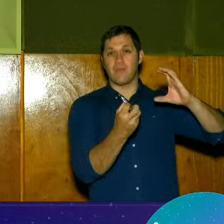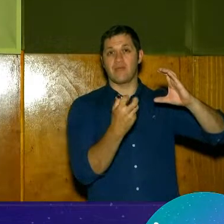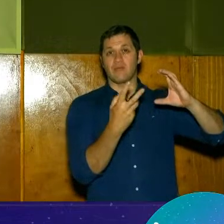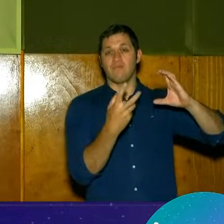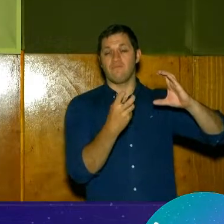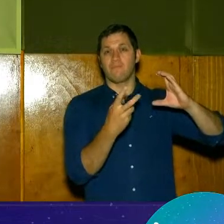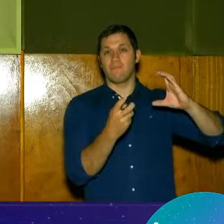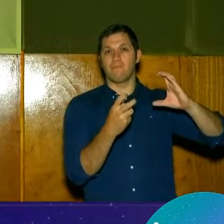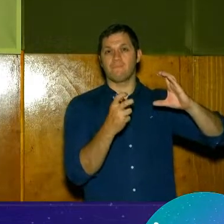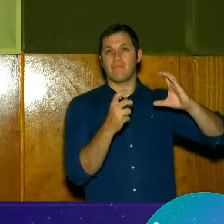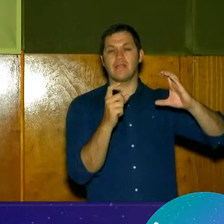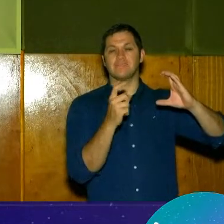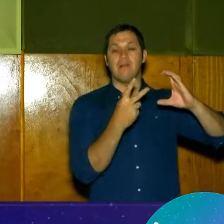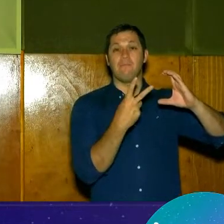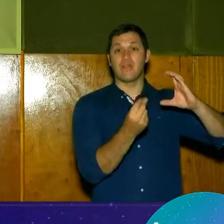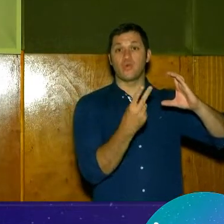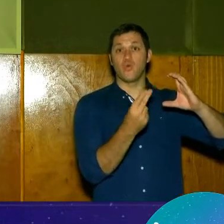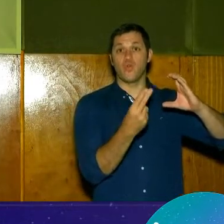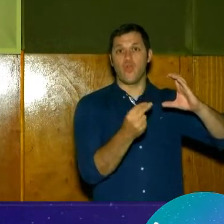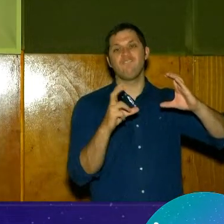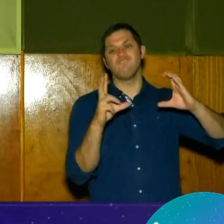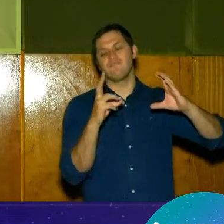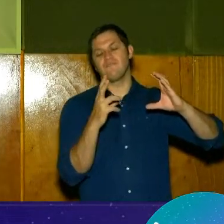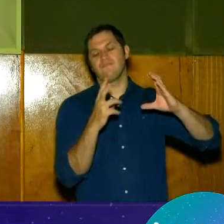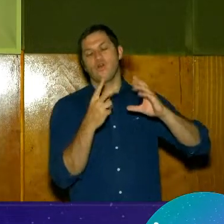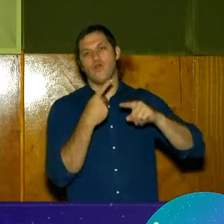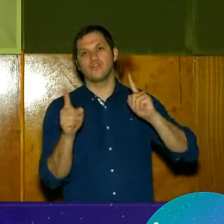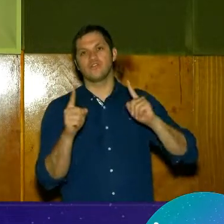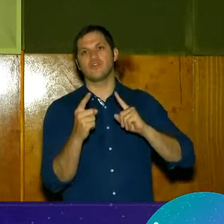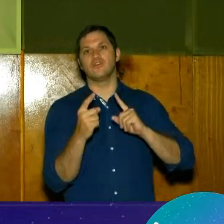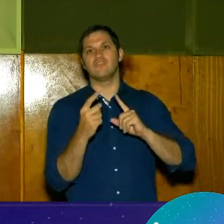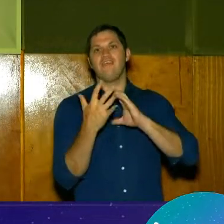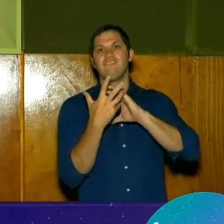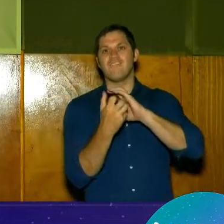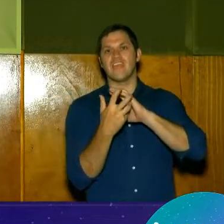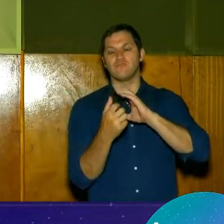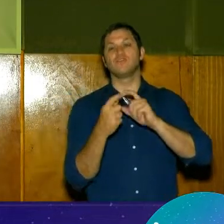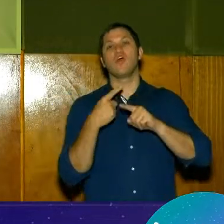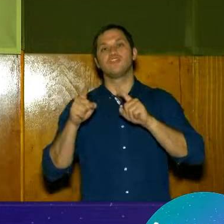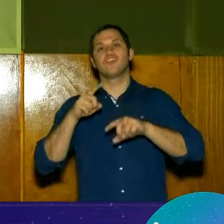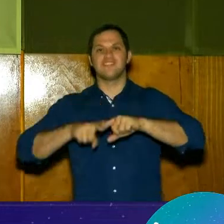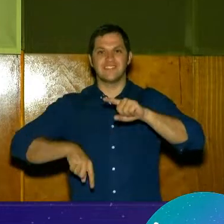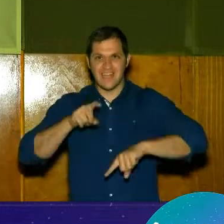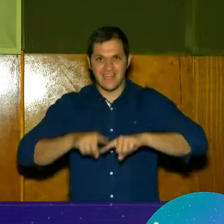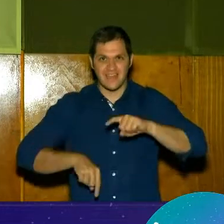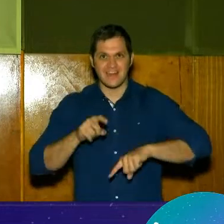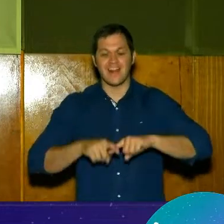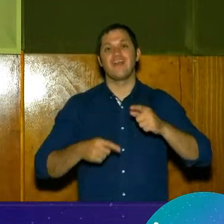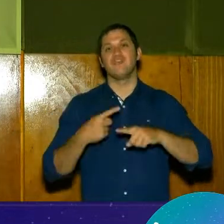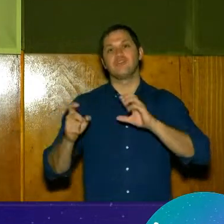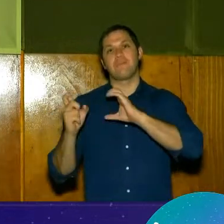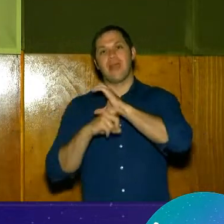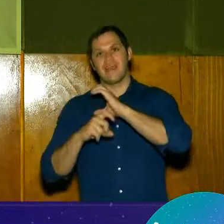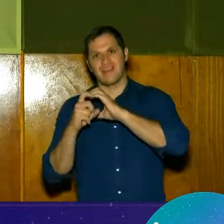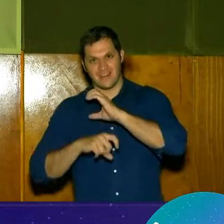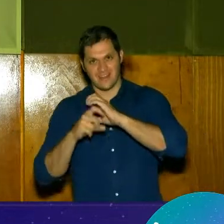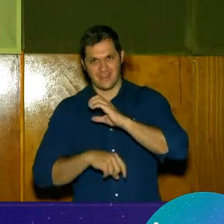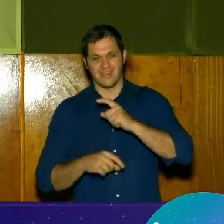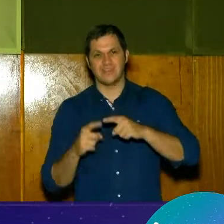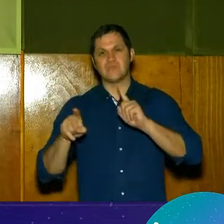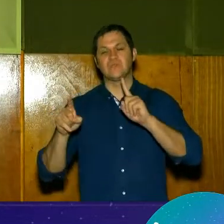centro y tenemos todos los planetas mercurio venus tierra y marte júpiter saturno